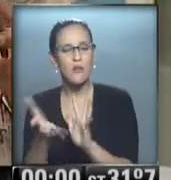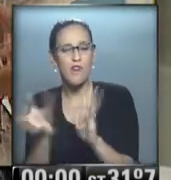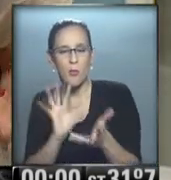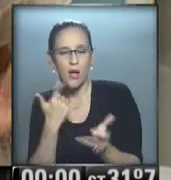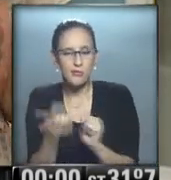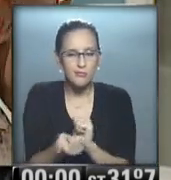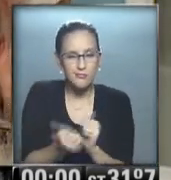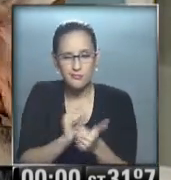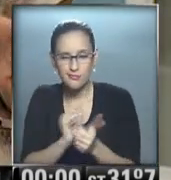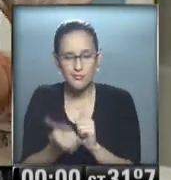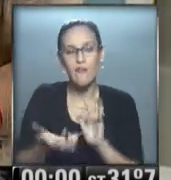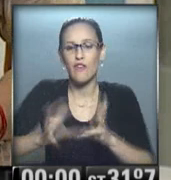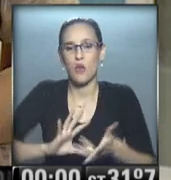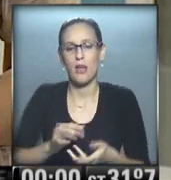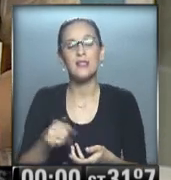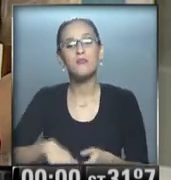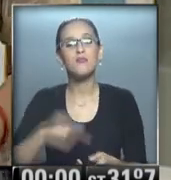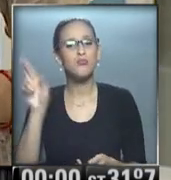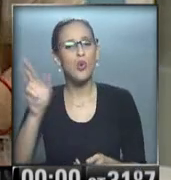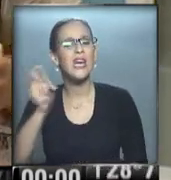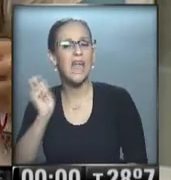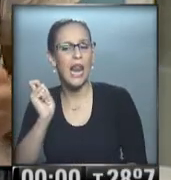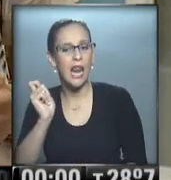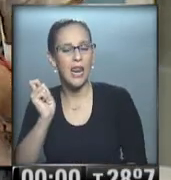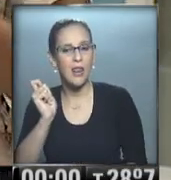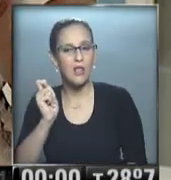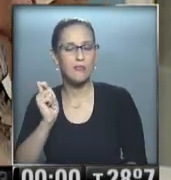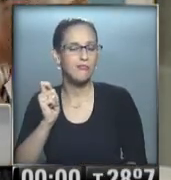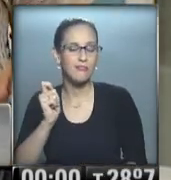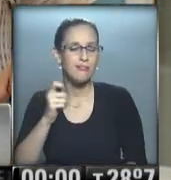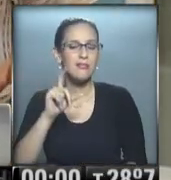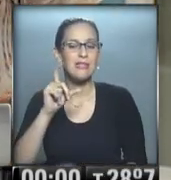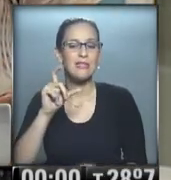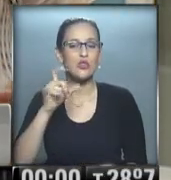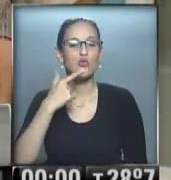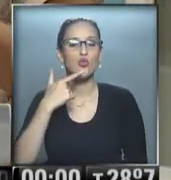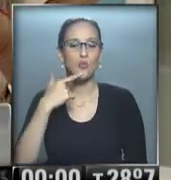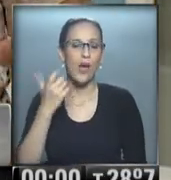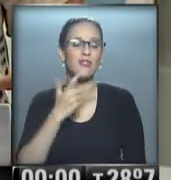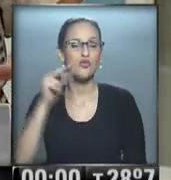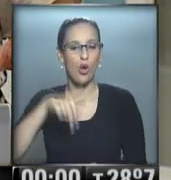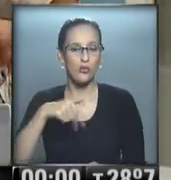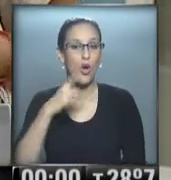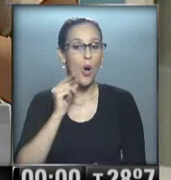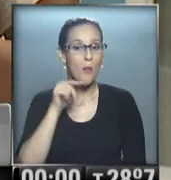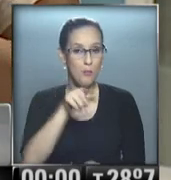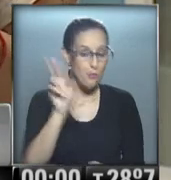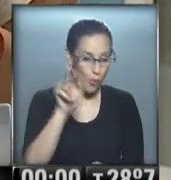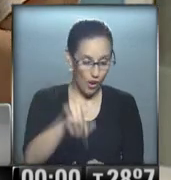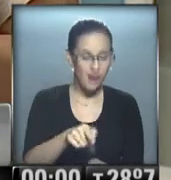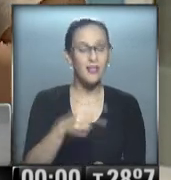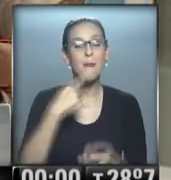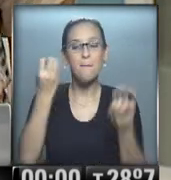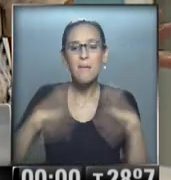el mundo sensual. Y hablando de sensual, la protagonista femenina es Scarlett Johansson, quien hace su aparición estelar, apenas arranca